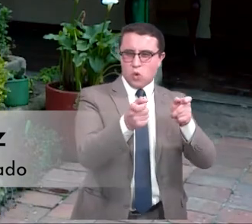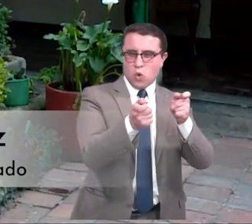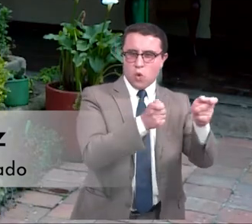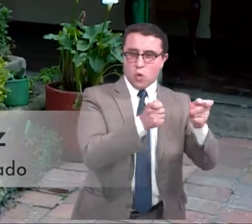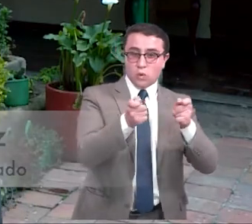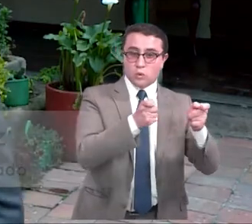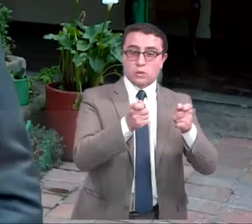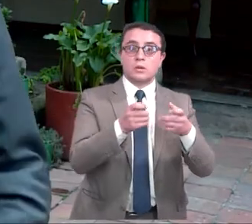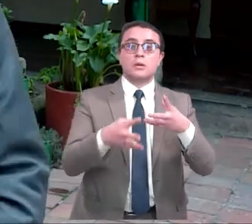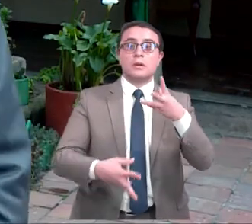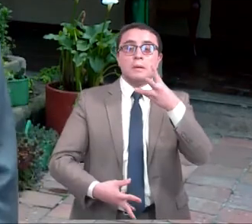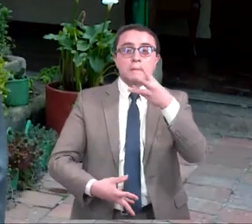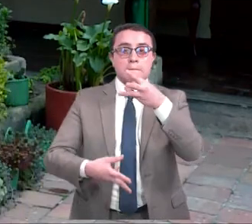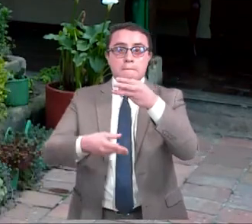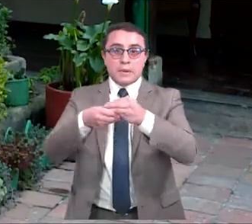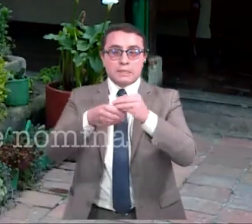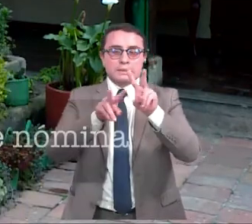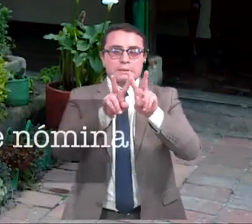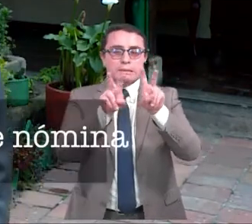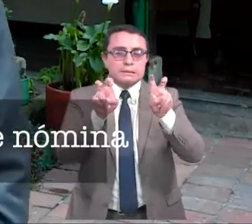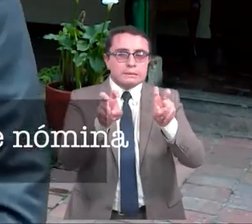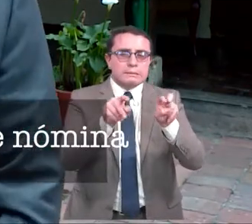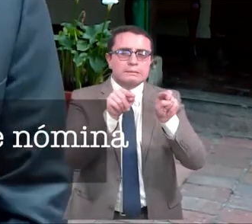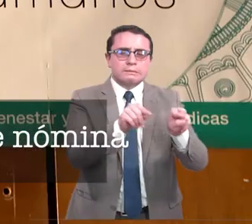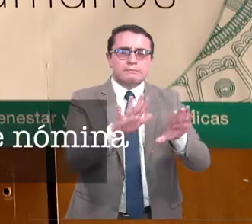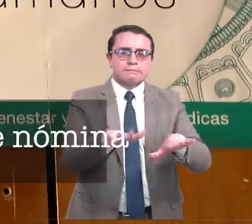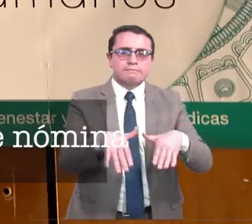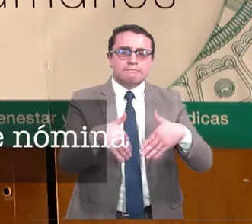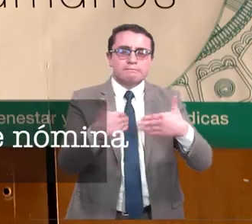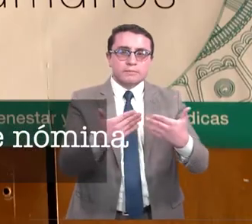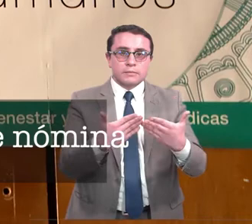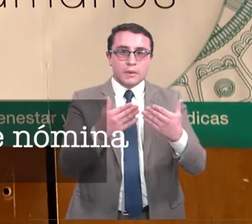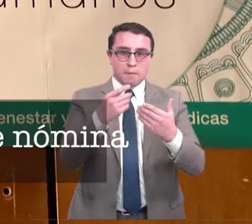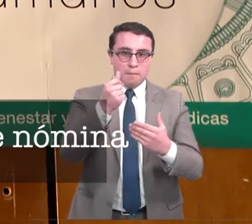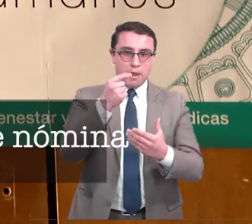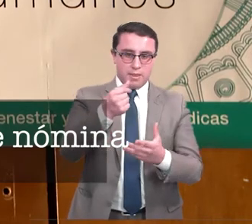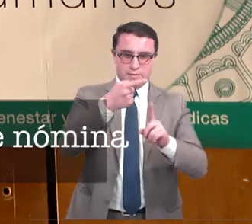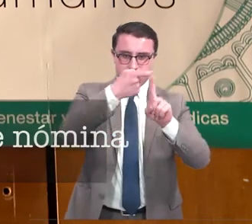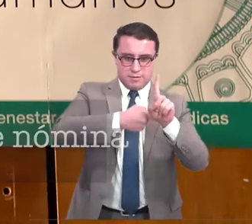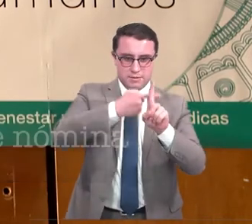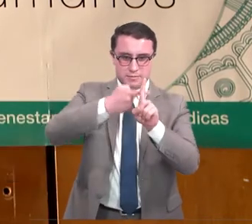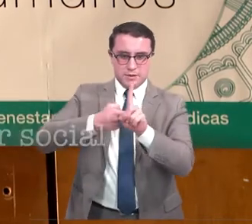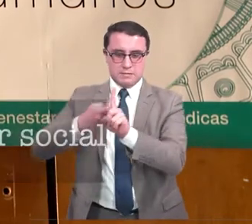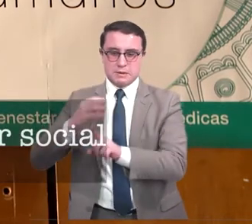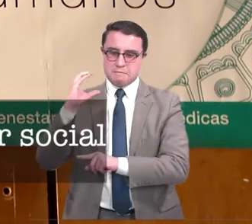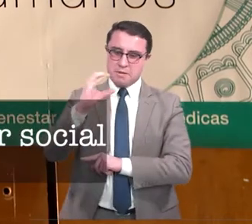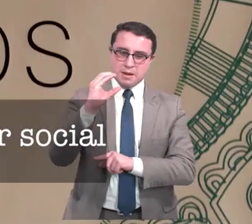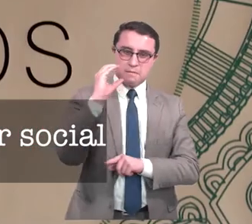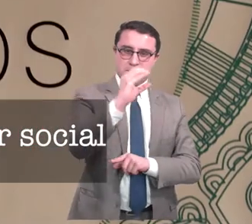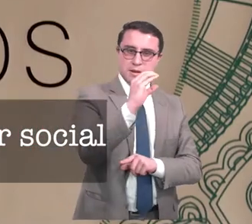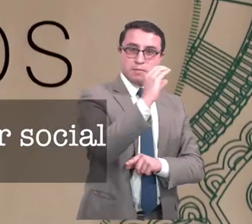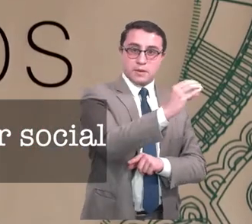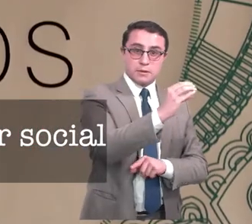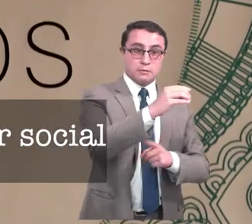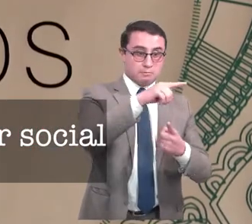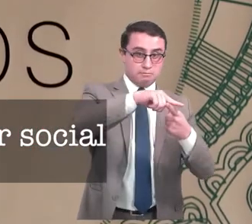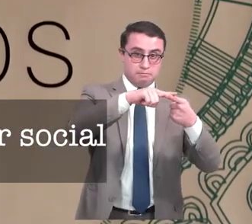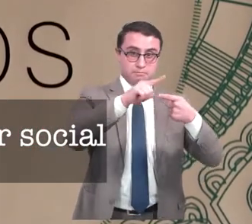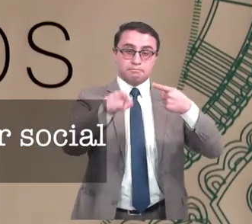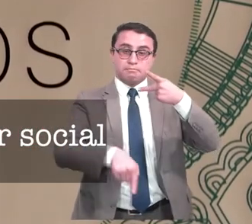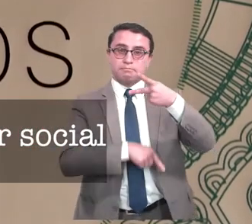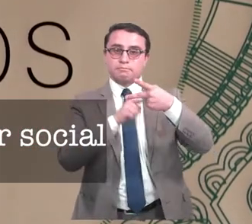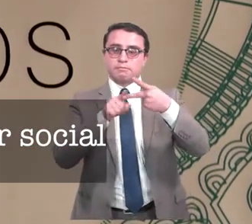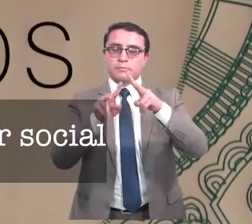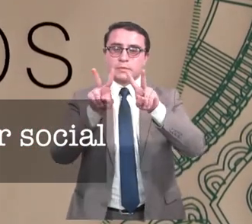es el área donde adelantamos todo el proceso frente al tema de la parte de nómina. La otra área es la sección